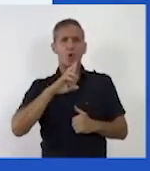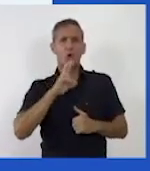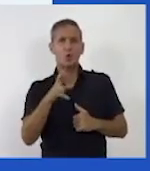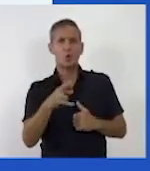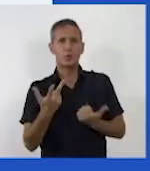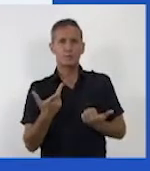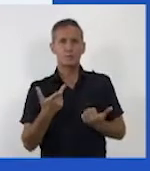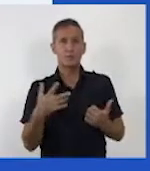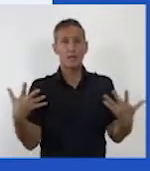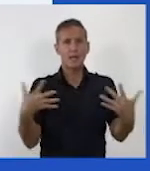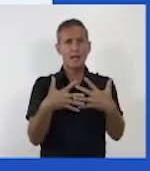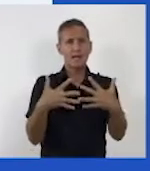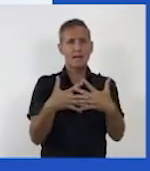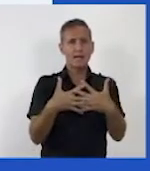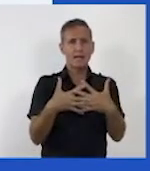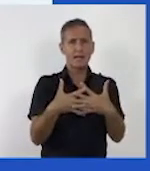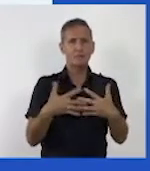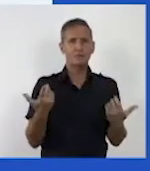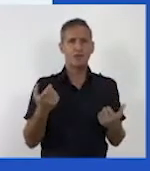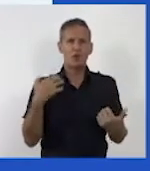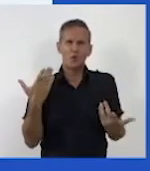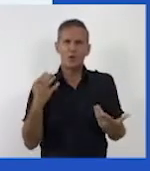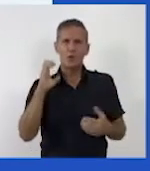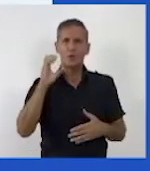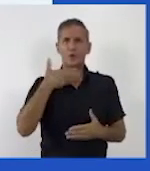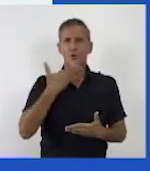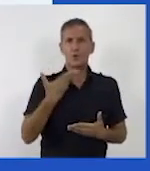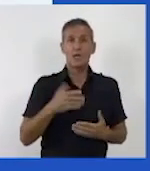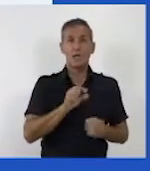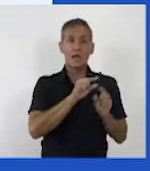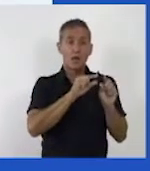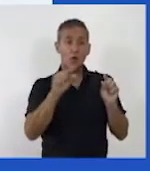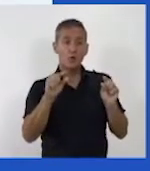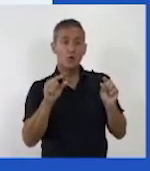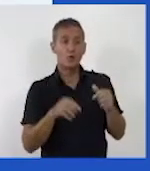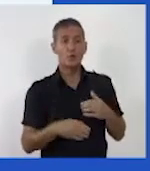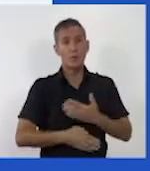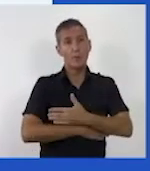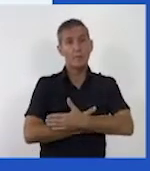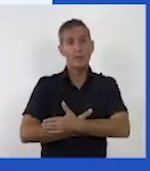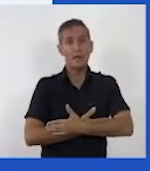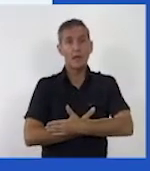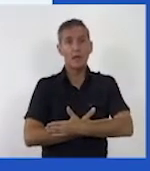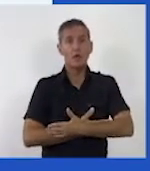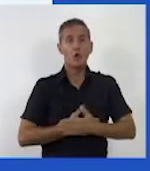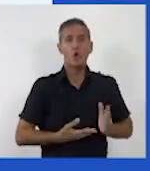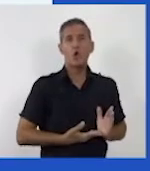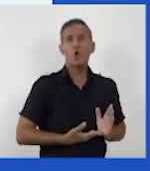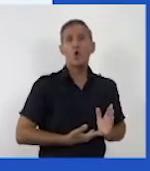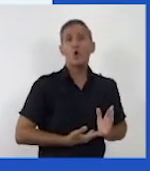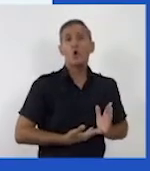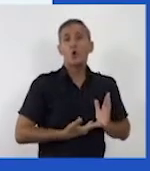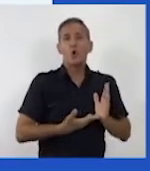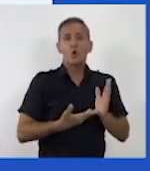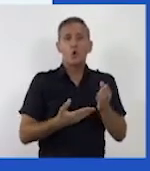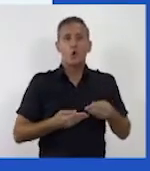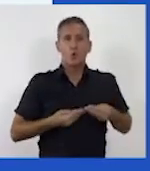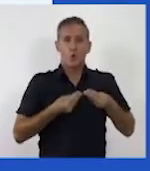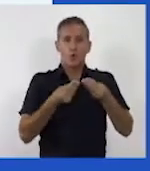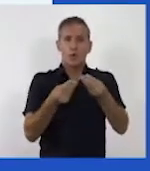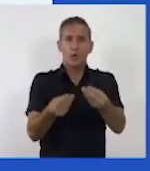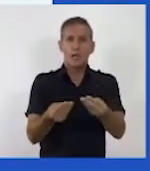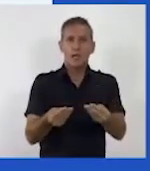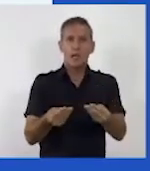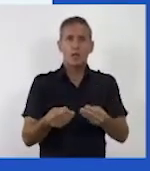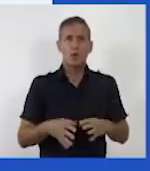por supuesto relacionada con el cuento y la oración dice bebé regaló su sable dorado a raúl lo